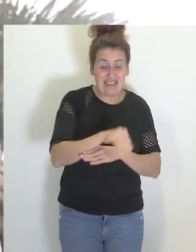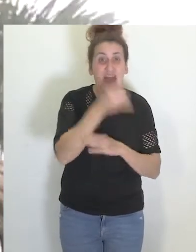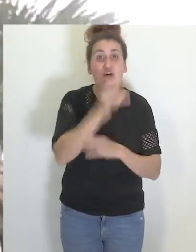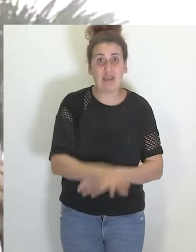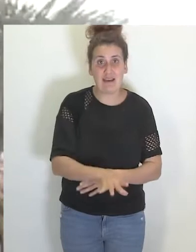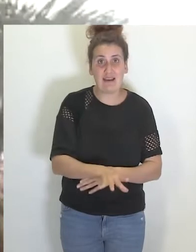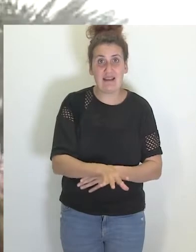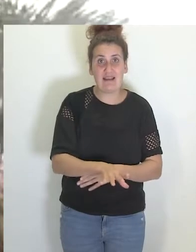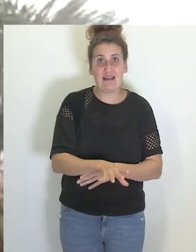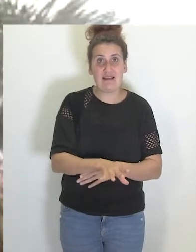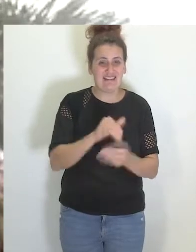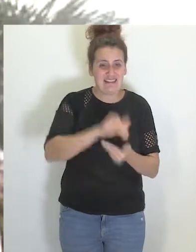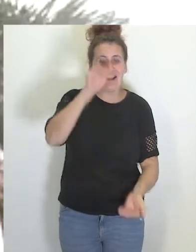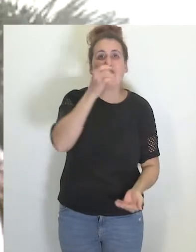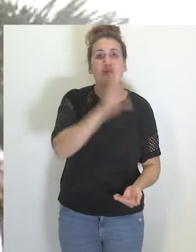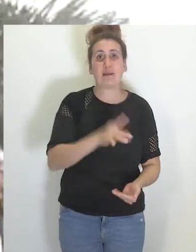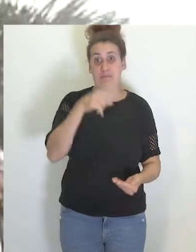criados por el mismo